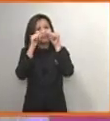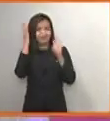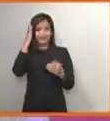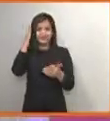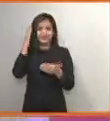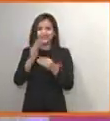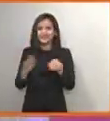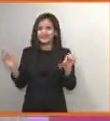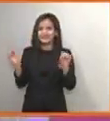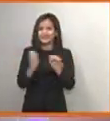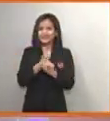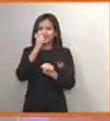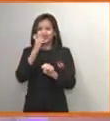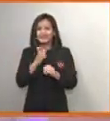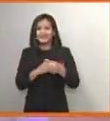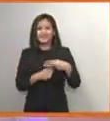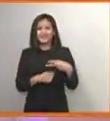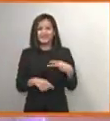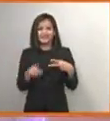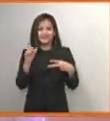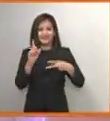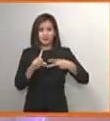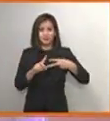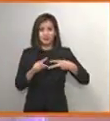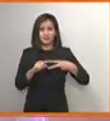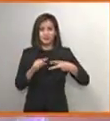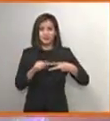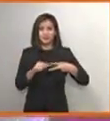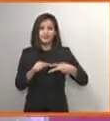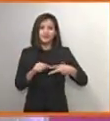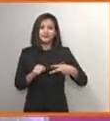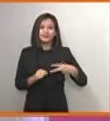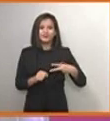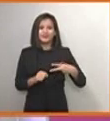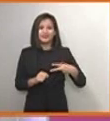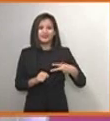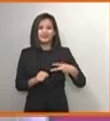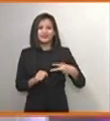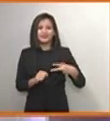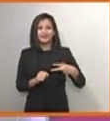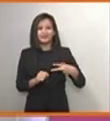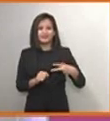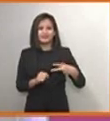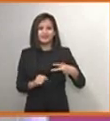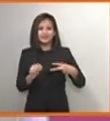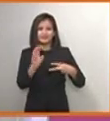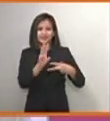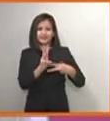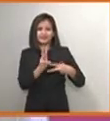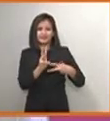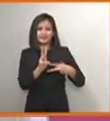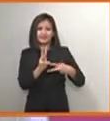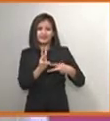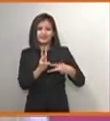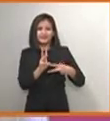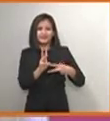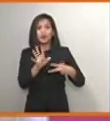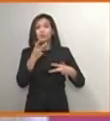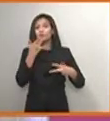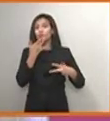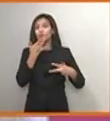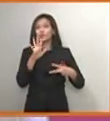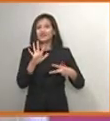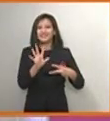porque se vienen sus dos números favoritos para esta tarde. Primer número ganador, su primer dígito, este es el 6. Segundo dígito,